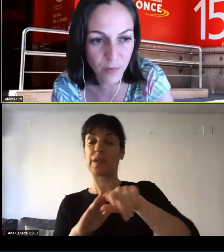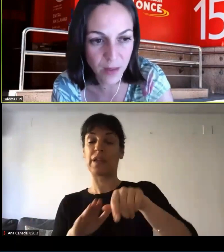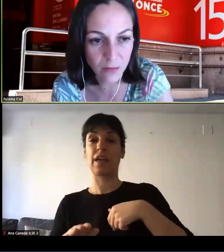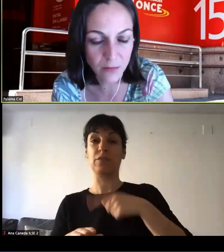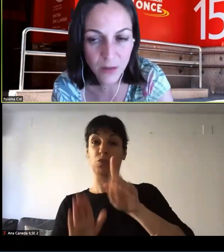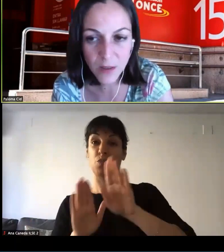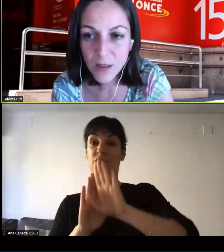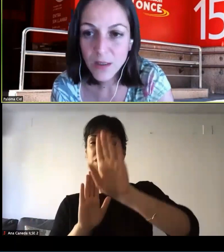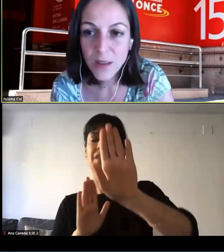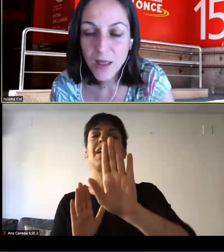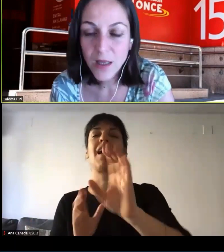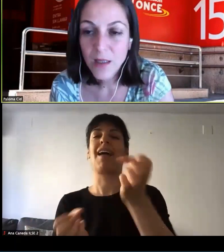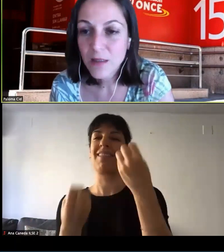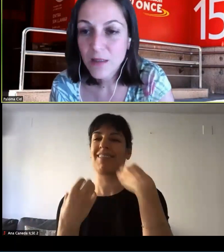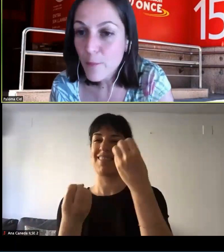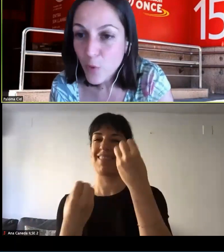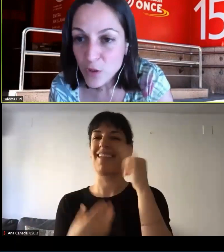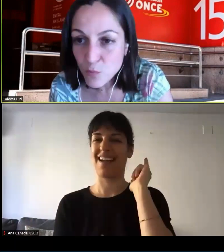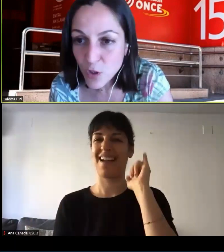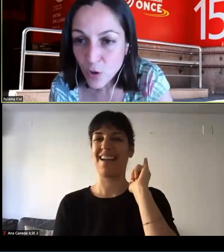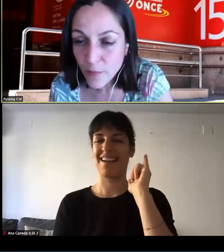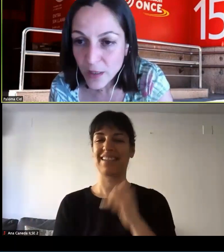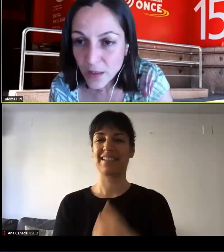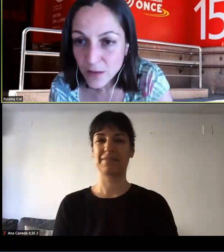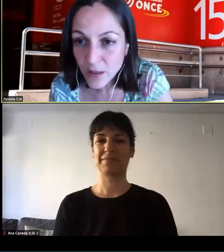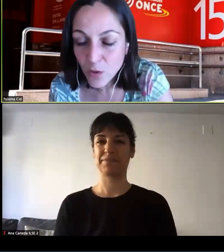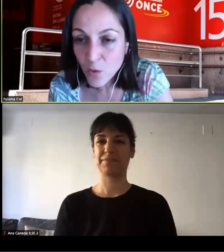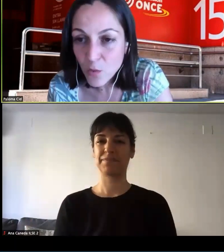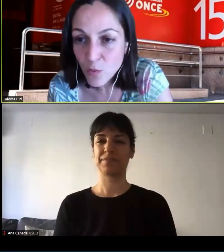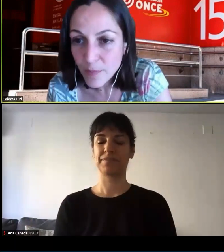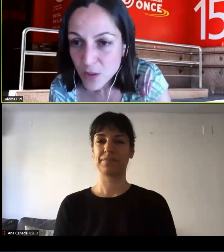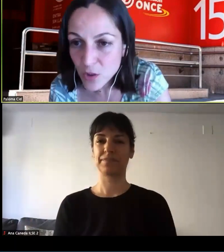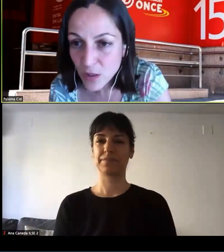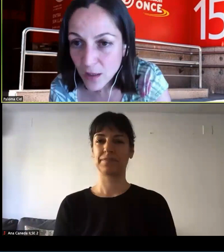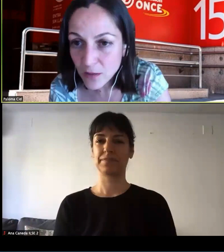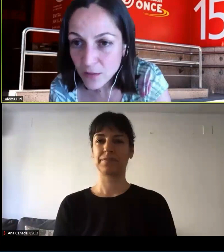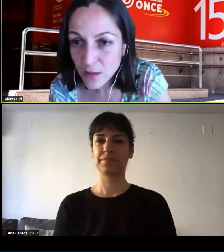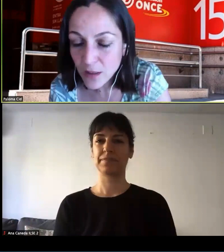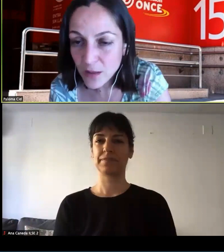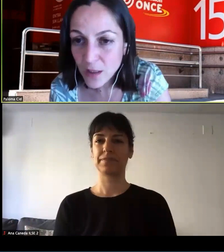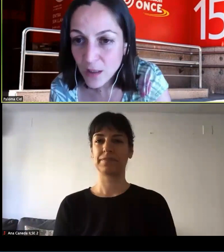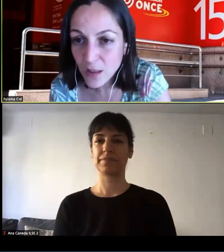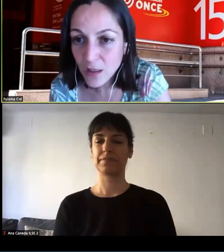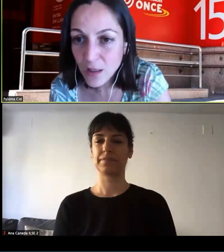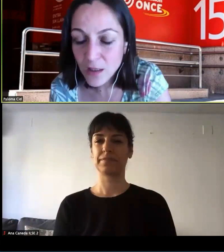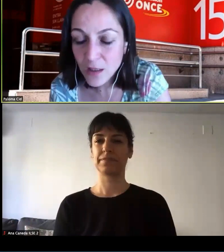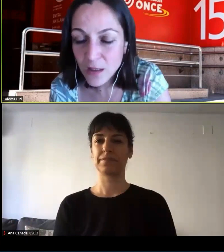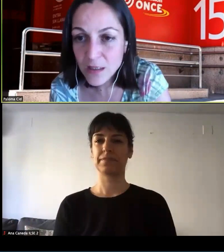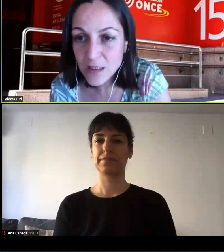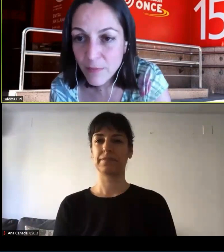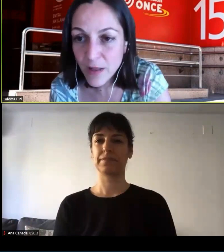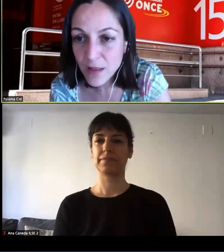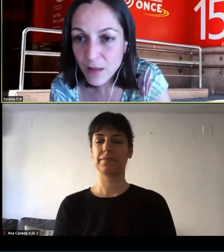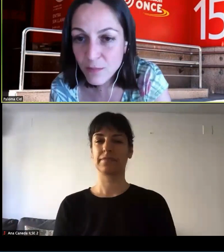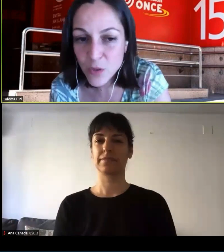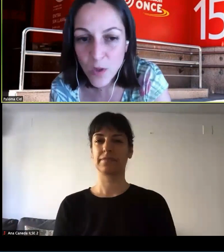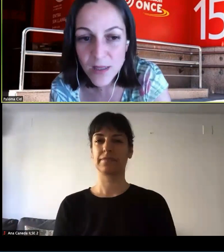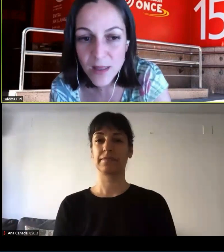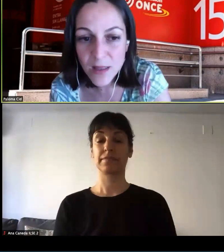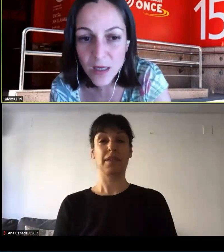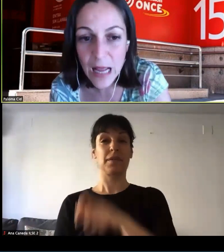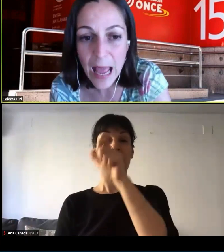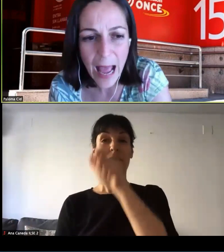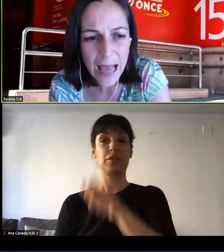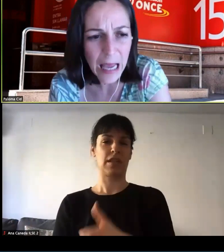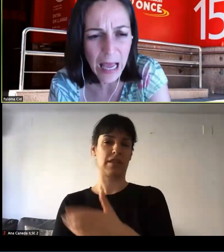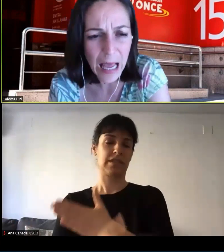información. Tampoco es muy conveniente ir con una persona que tiene discapacidad visual y